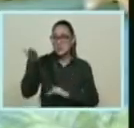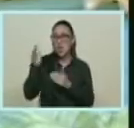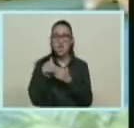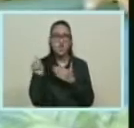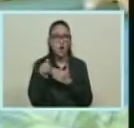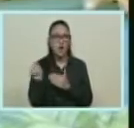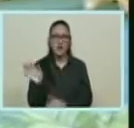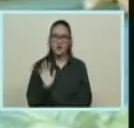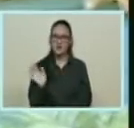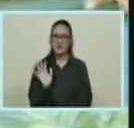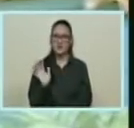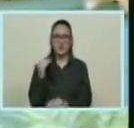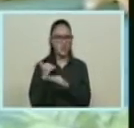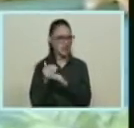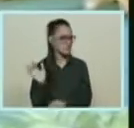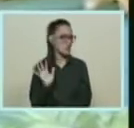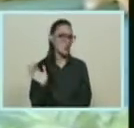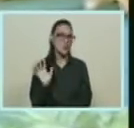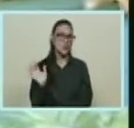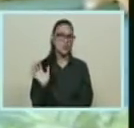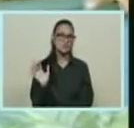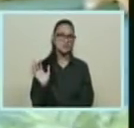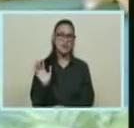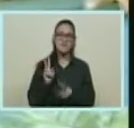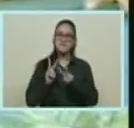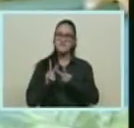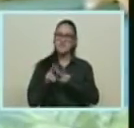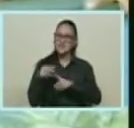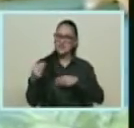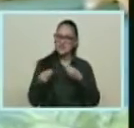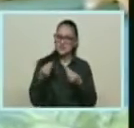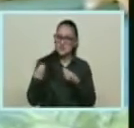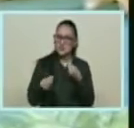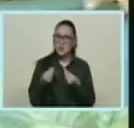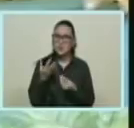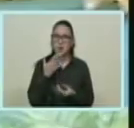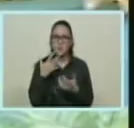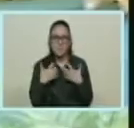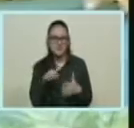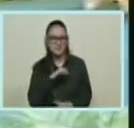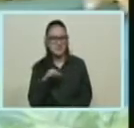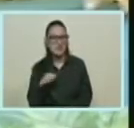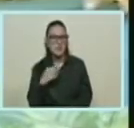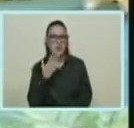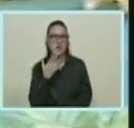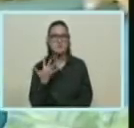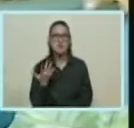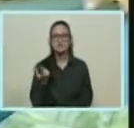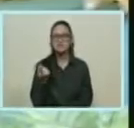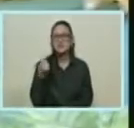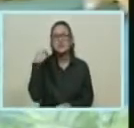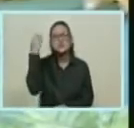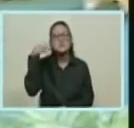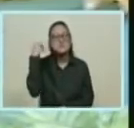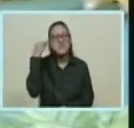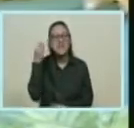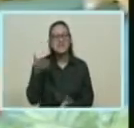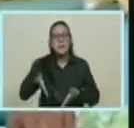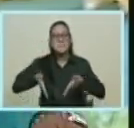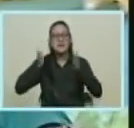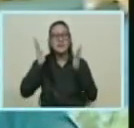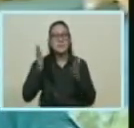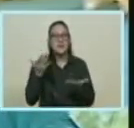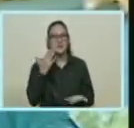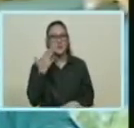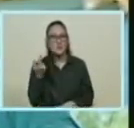Dollar Today. Si esta vivienda la hiciera un oligarca, una empresa privada, ¿qué precio le pondría al apartamento